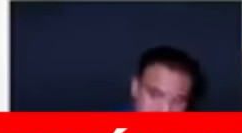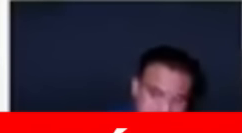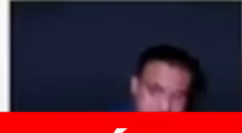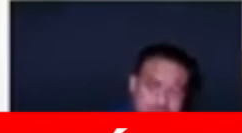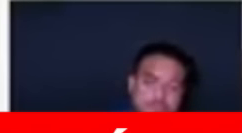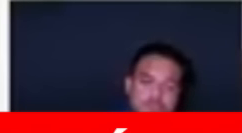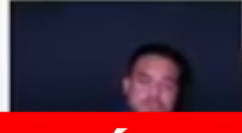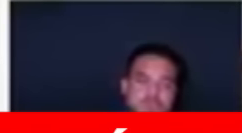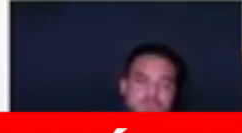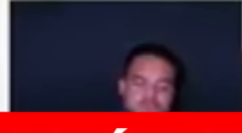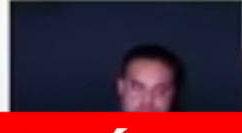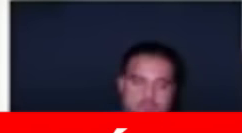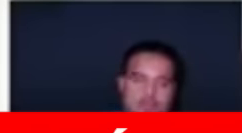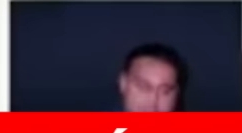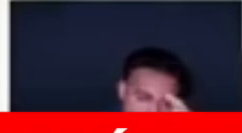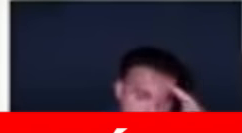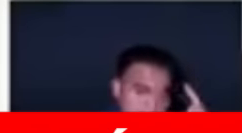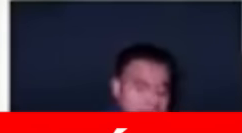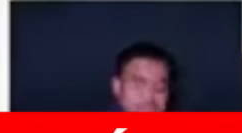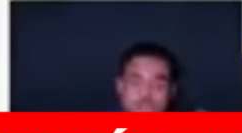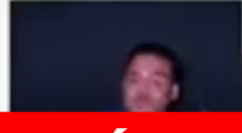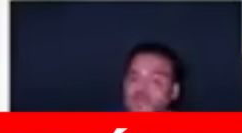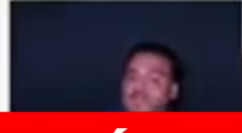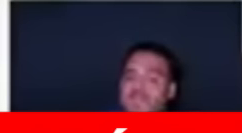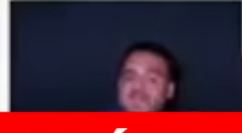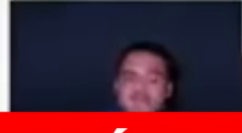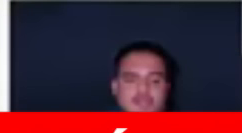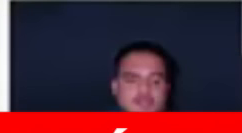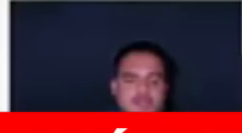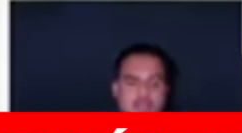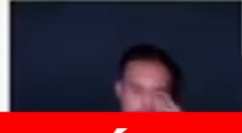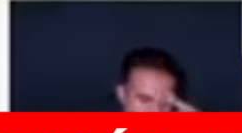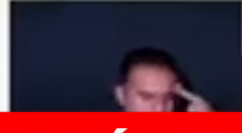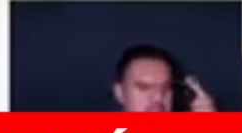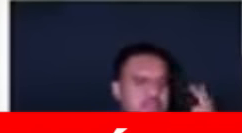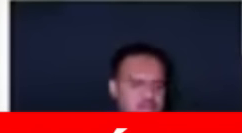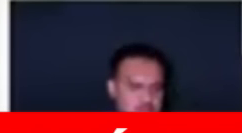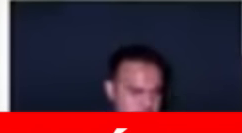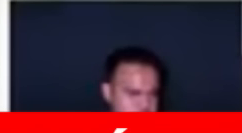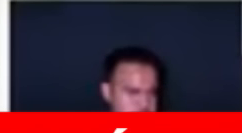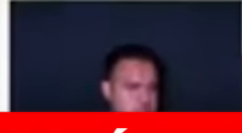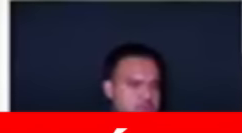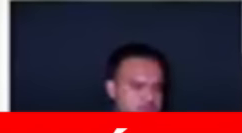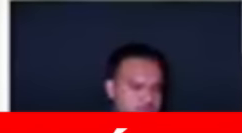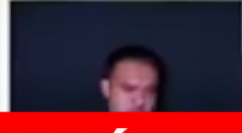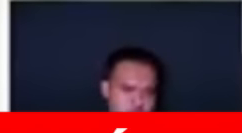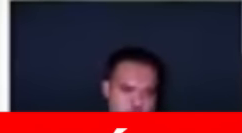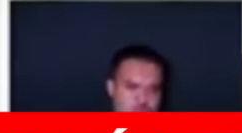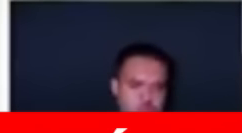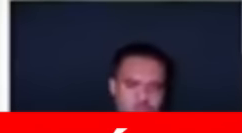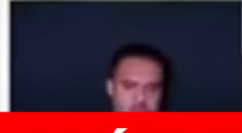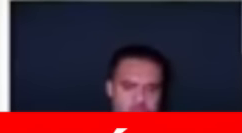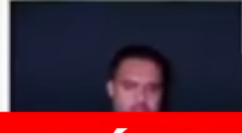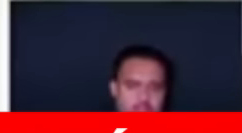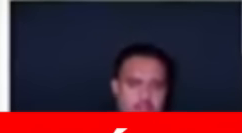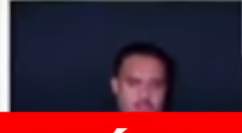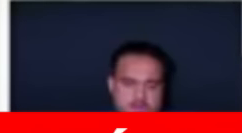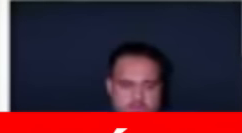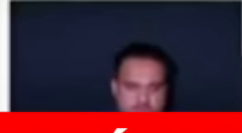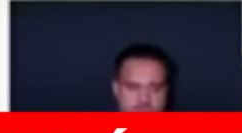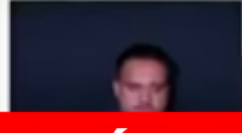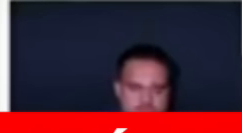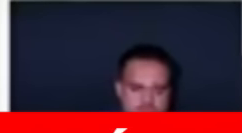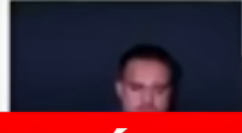necesita que mexicanas y mexicanos de bien nos unamos para luchar